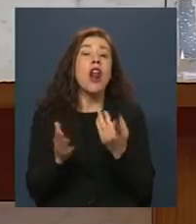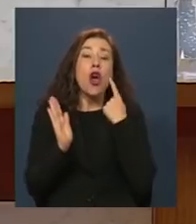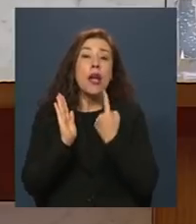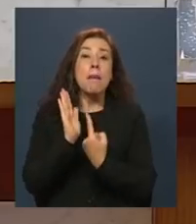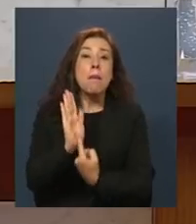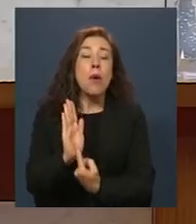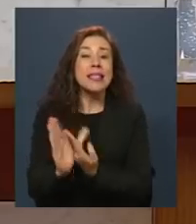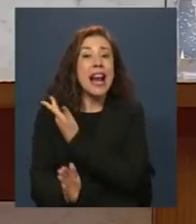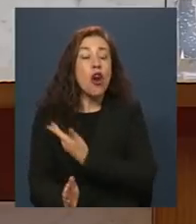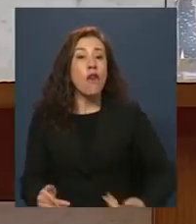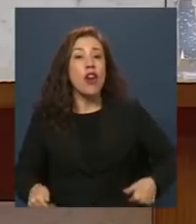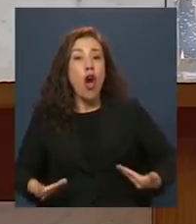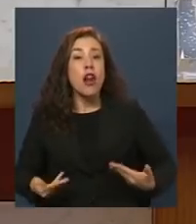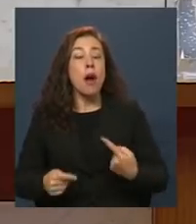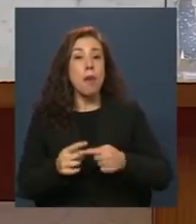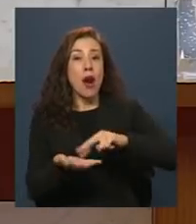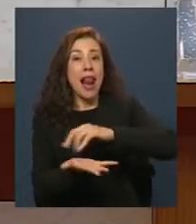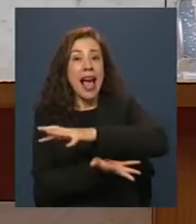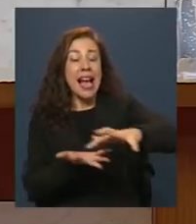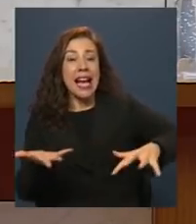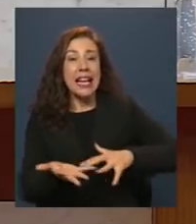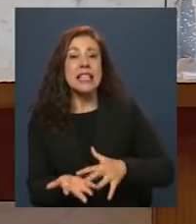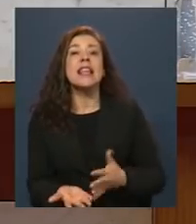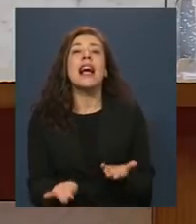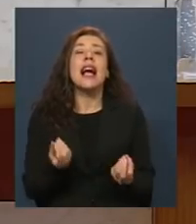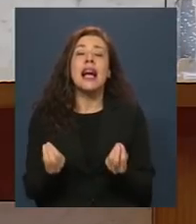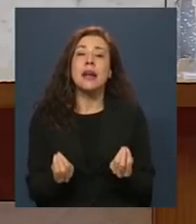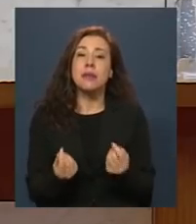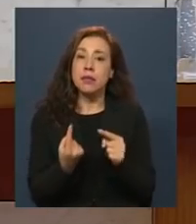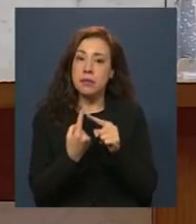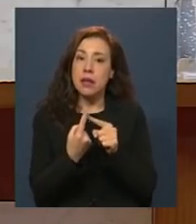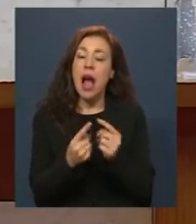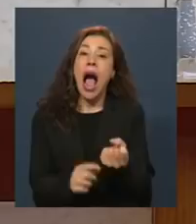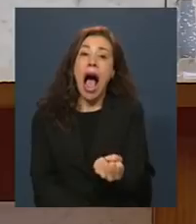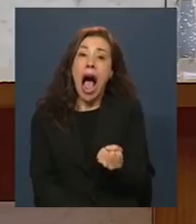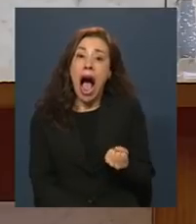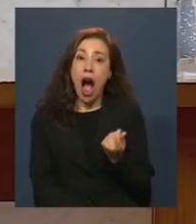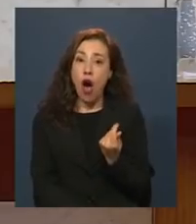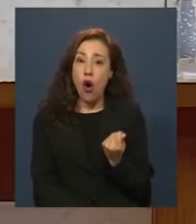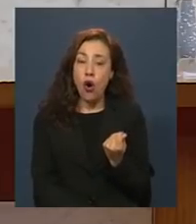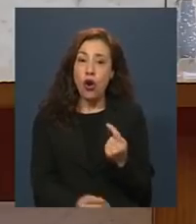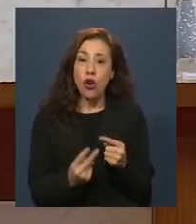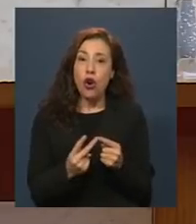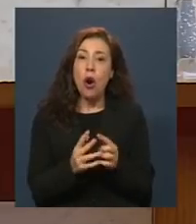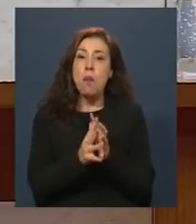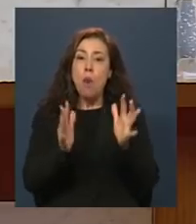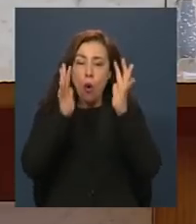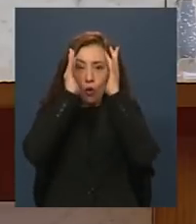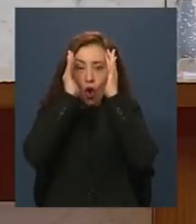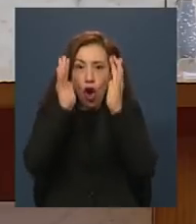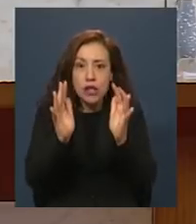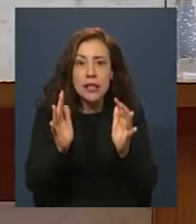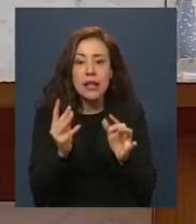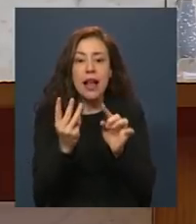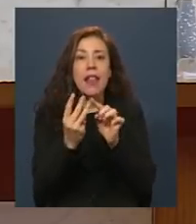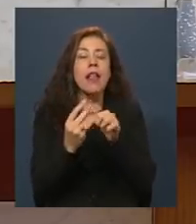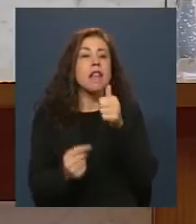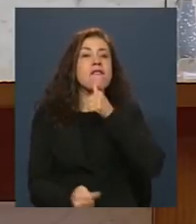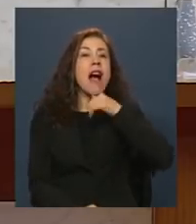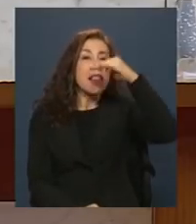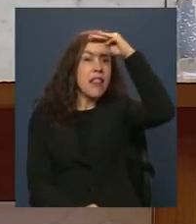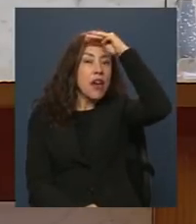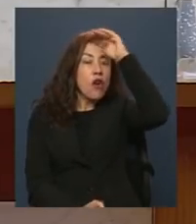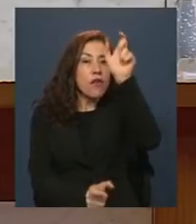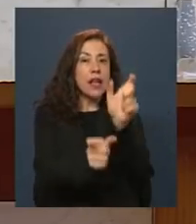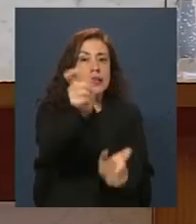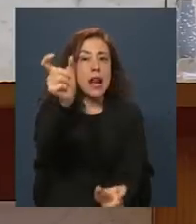actual Administración frente a la crisis, serían ahorro, hiperfocalización y desconfianza en las